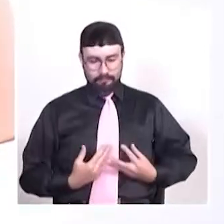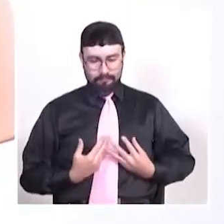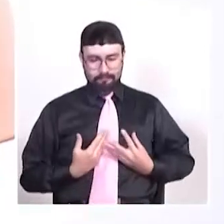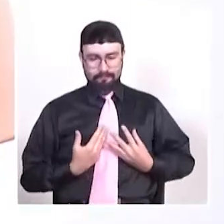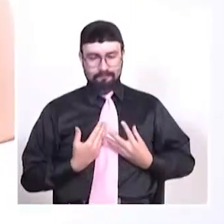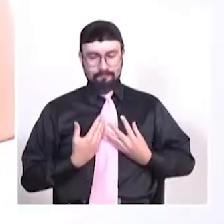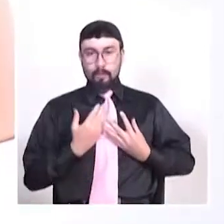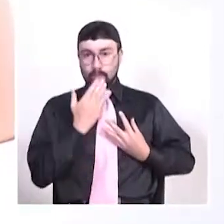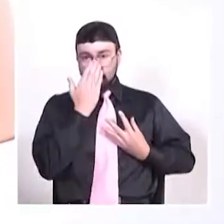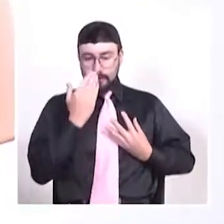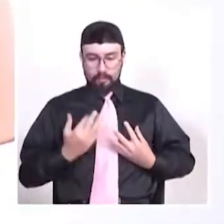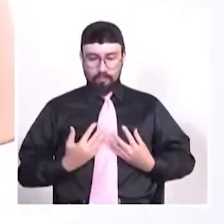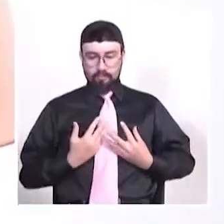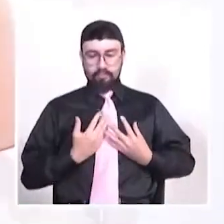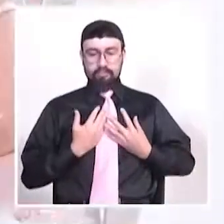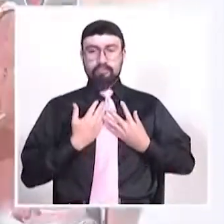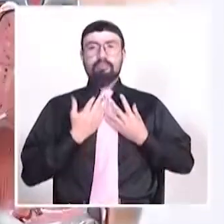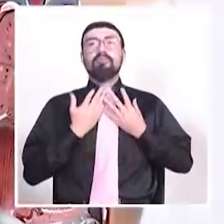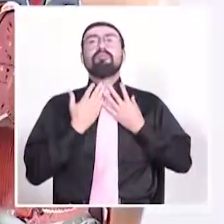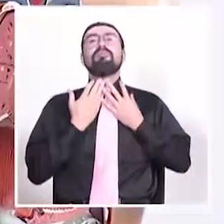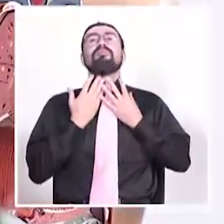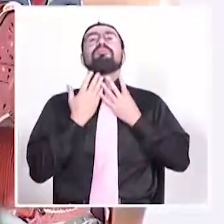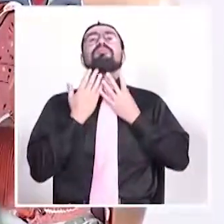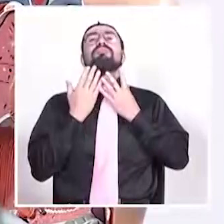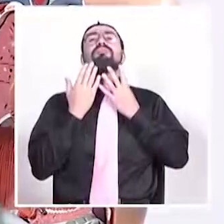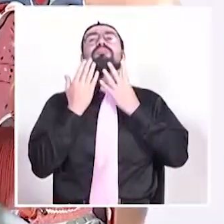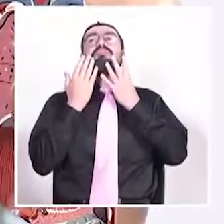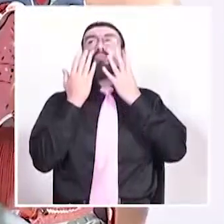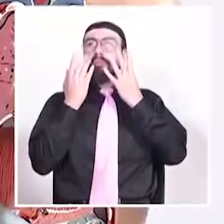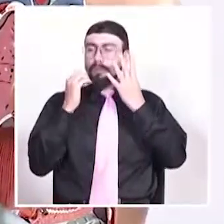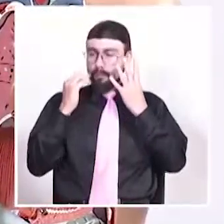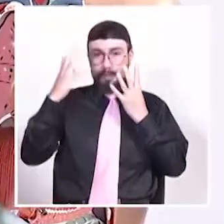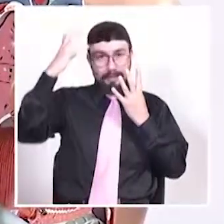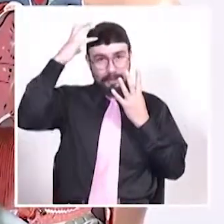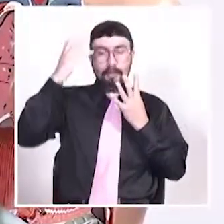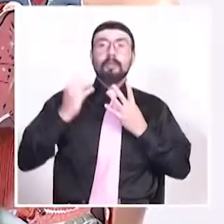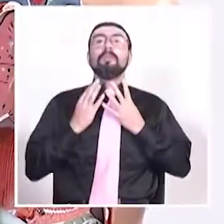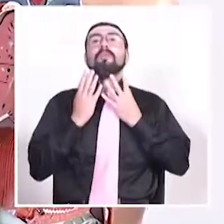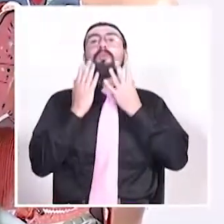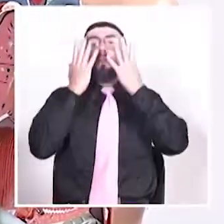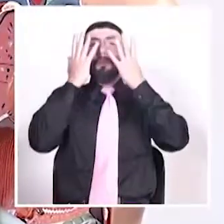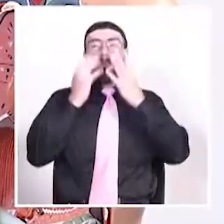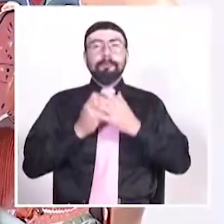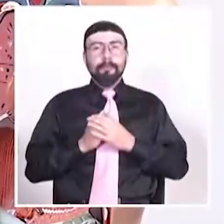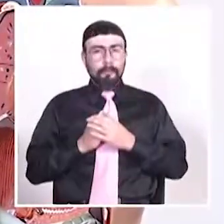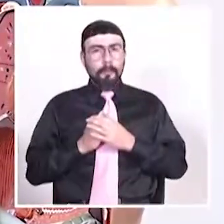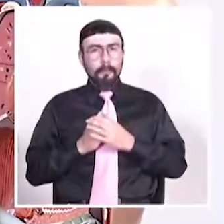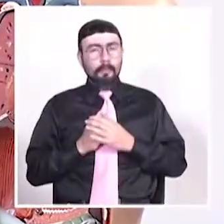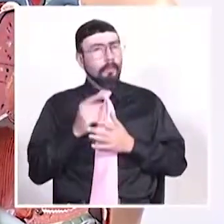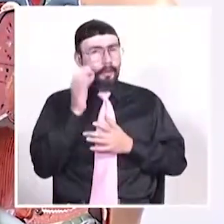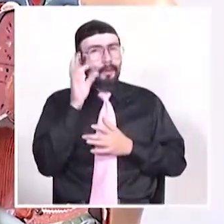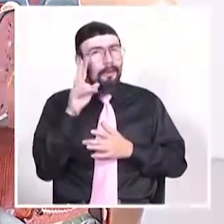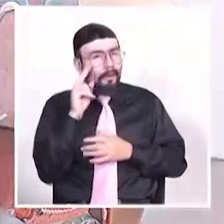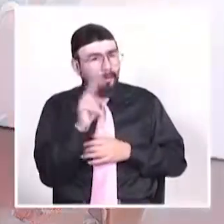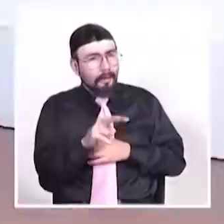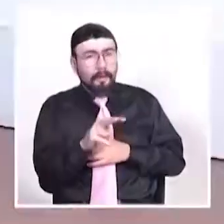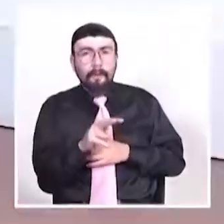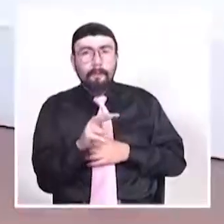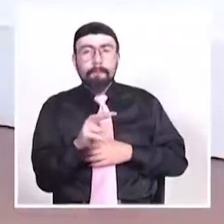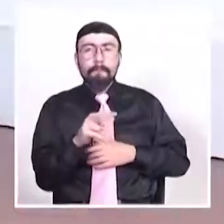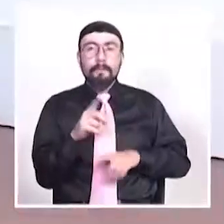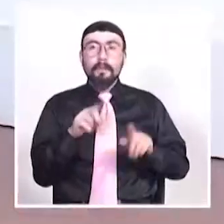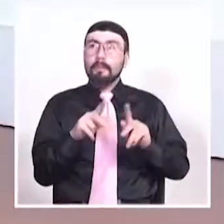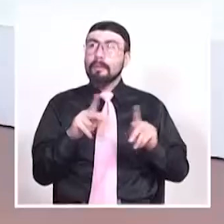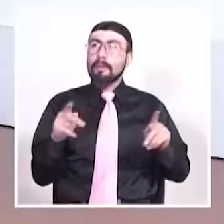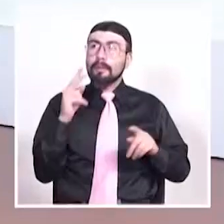oxigenada al cuello y en parte al cerebro. Muchos de ustedes de pronto han visto pacientes que